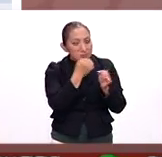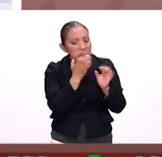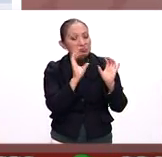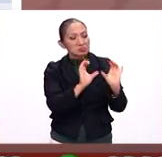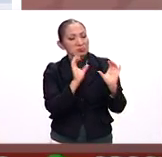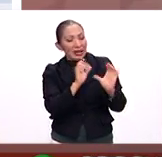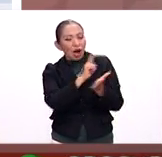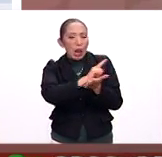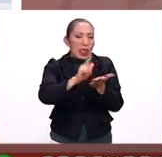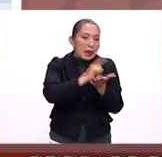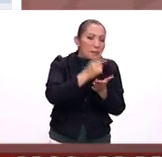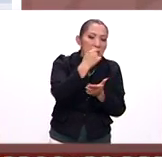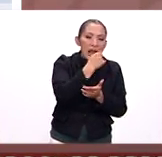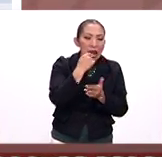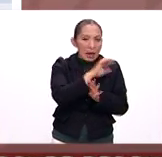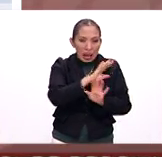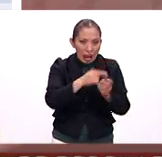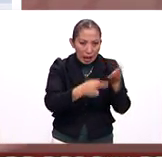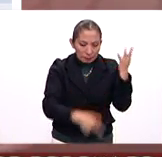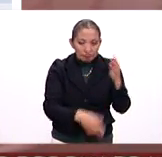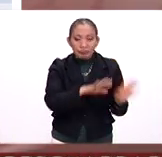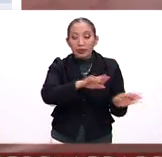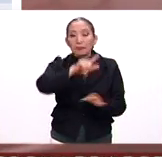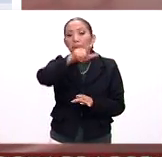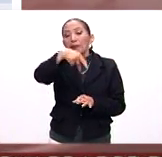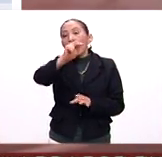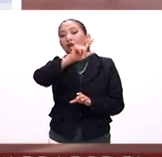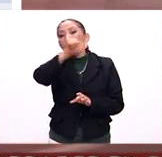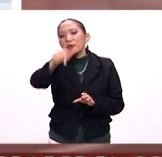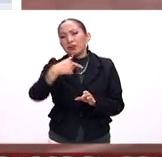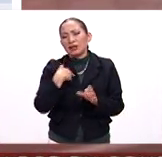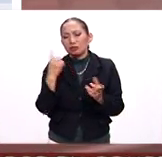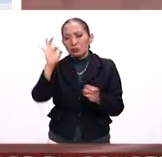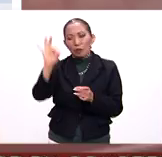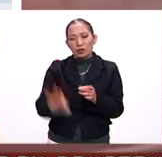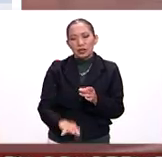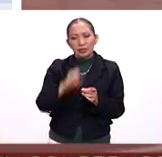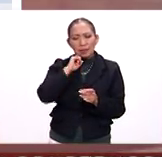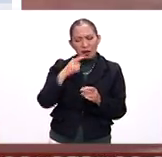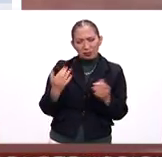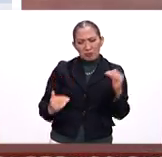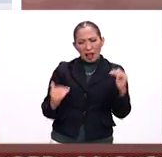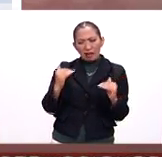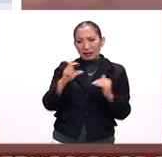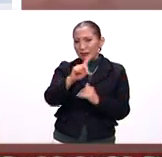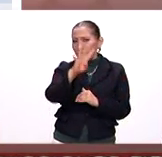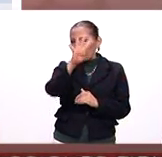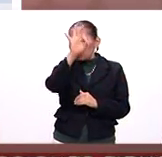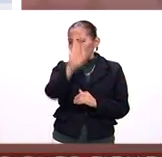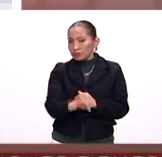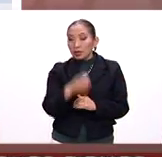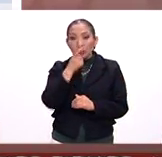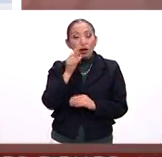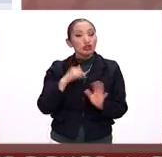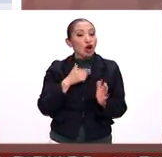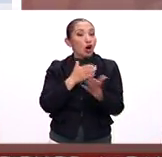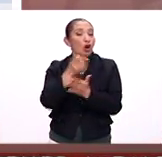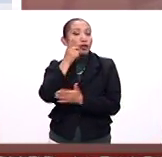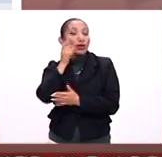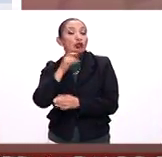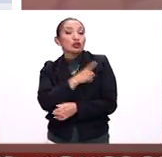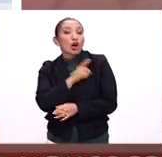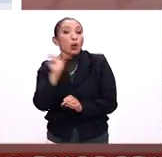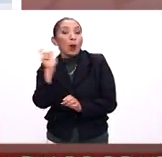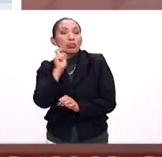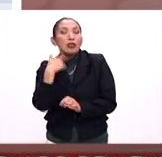que me hagan mi limpieza, etcétera, etcétera. Pero después un porcentaje también muy similar, 34% dice, voy al dentista